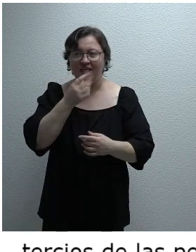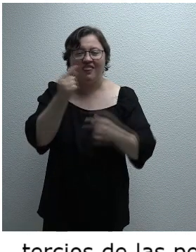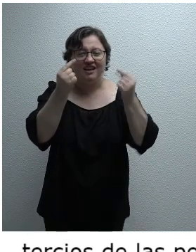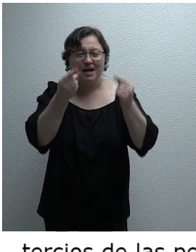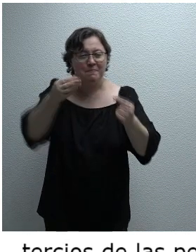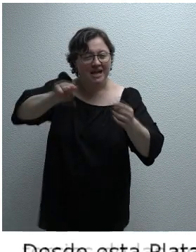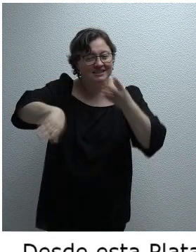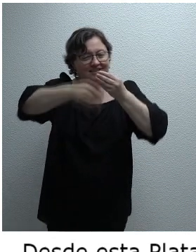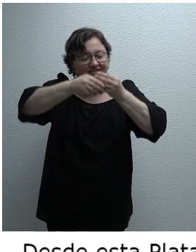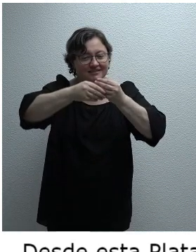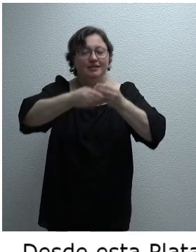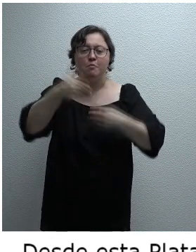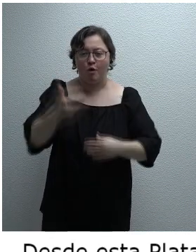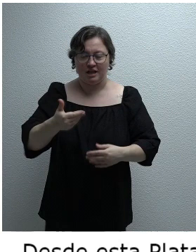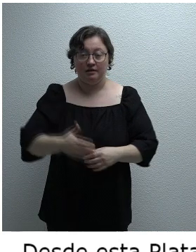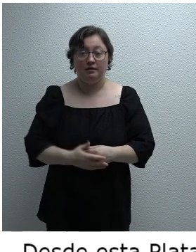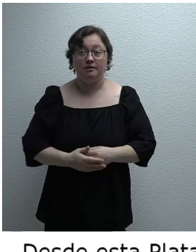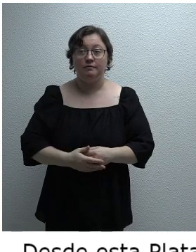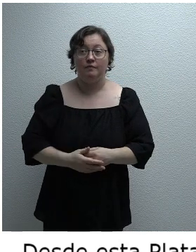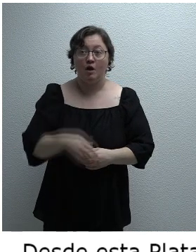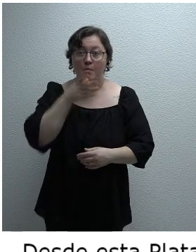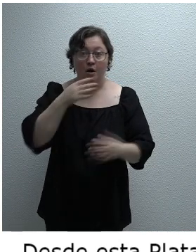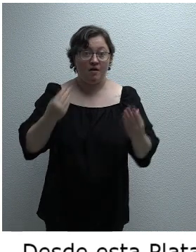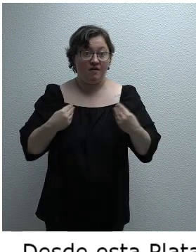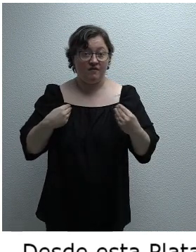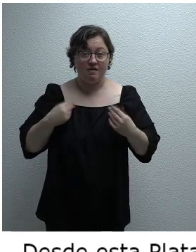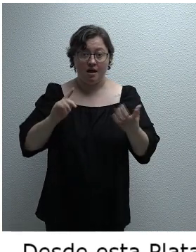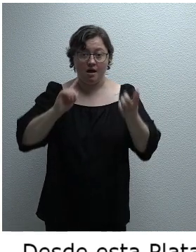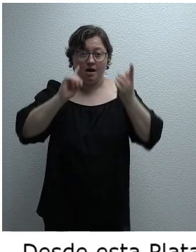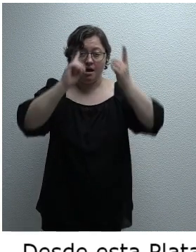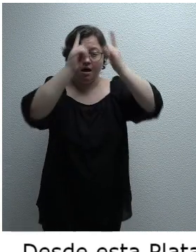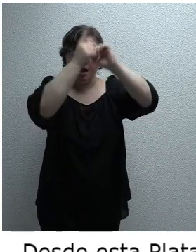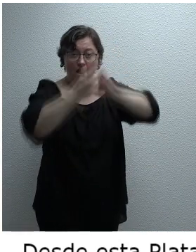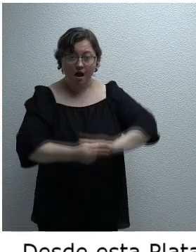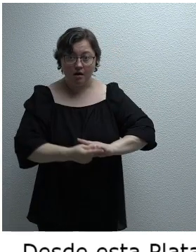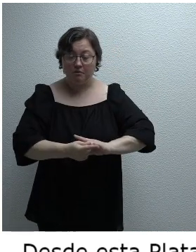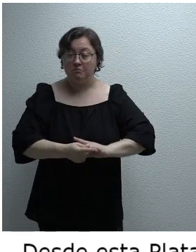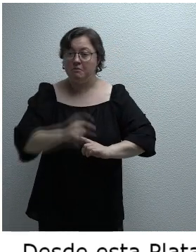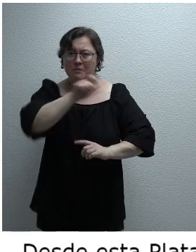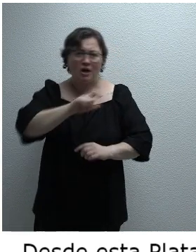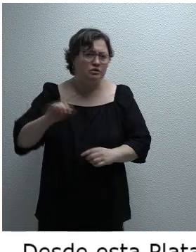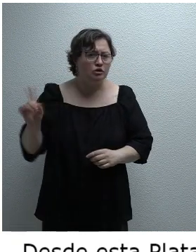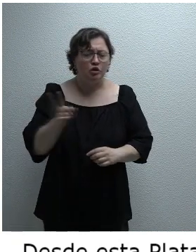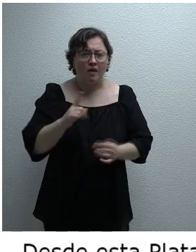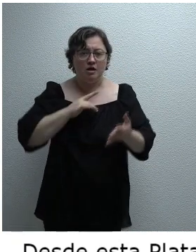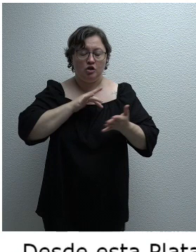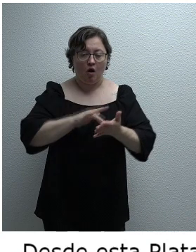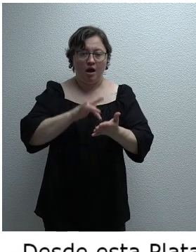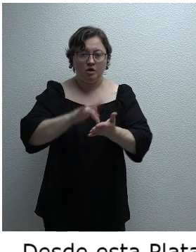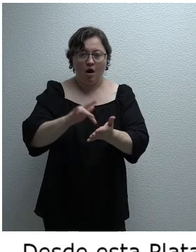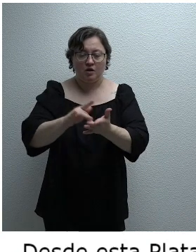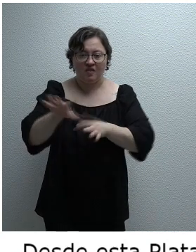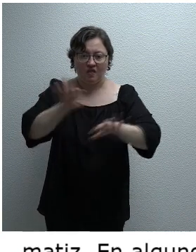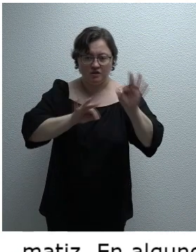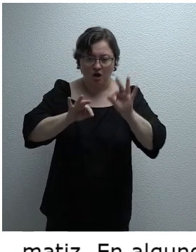matiz. En algunos momentos de cambios vitales, todas las personas nos enfrentamos a decisiones